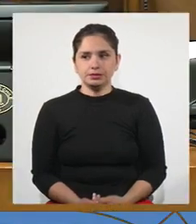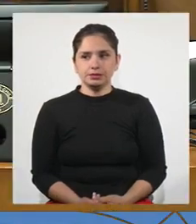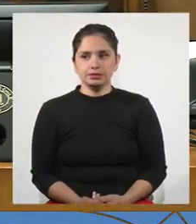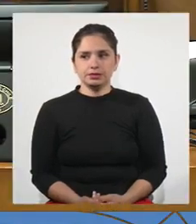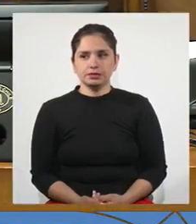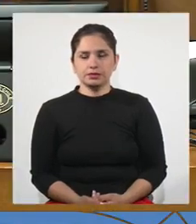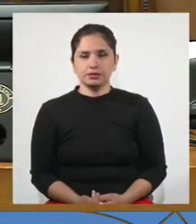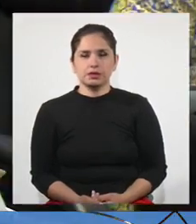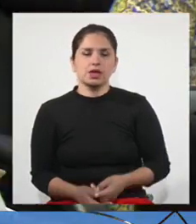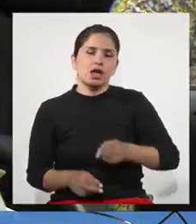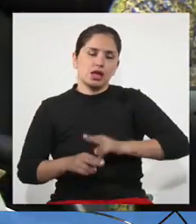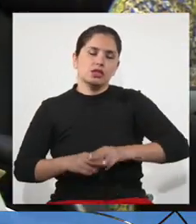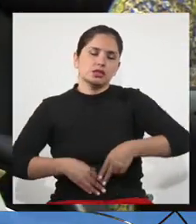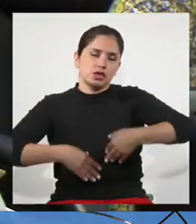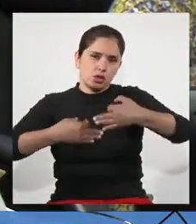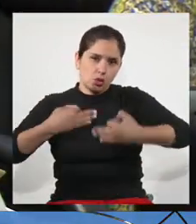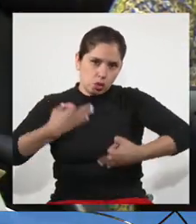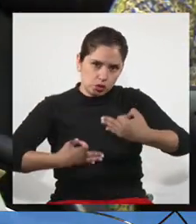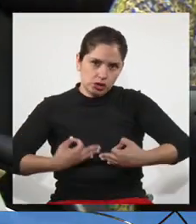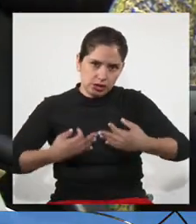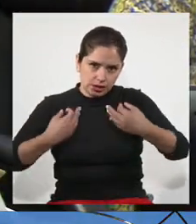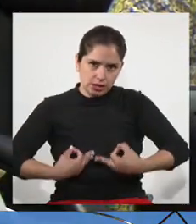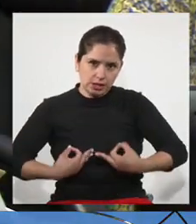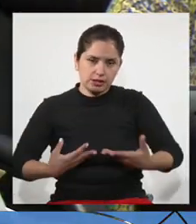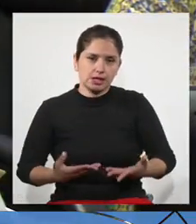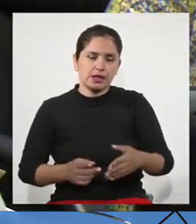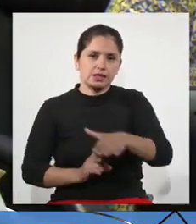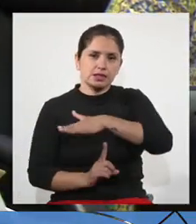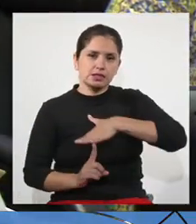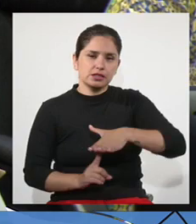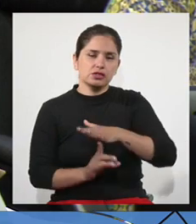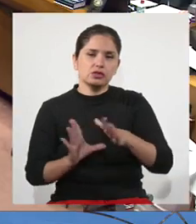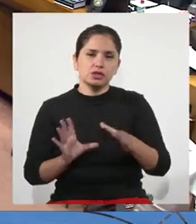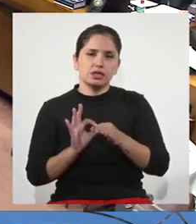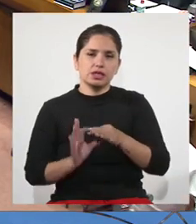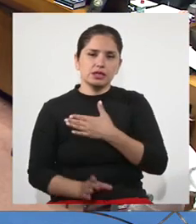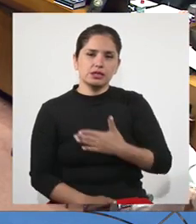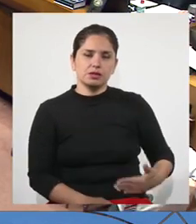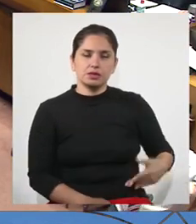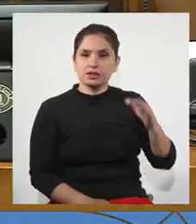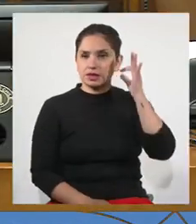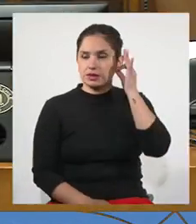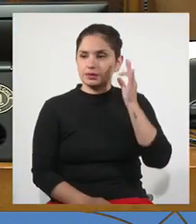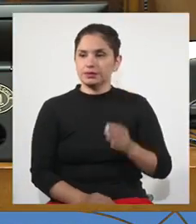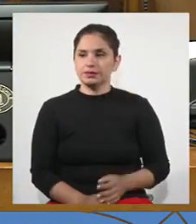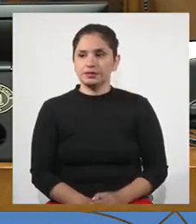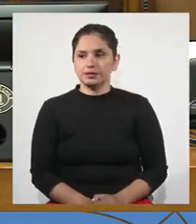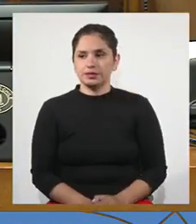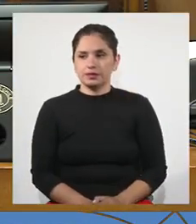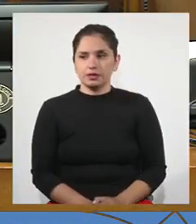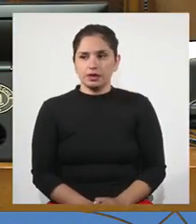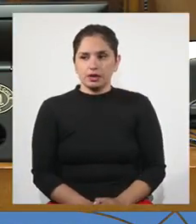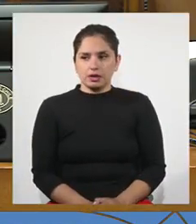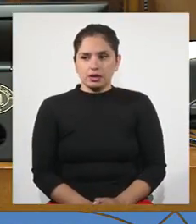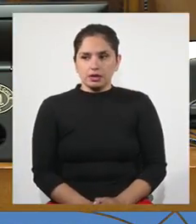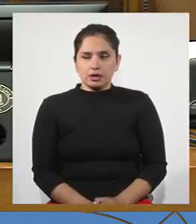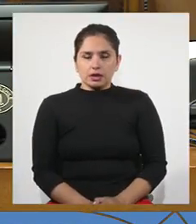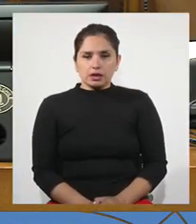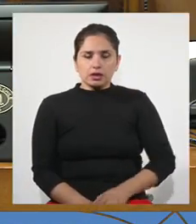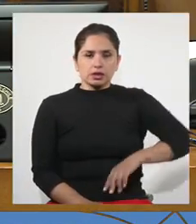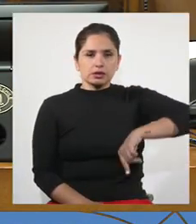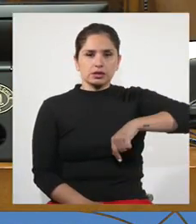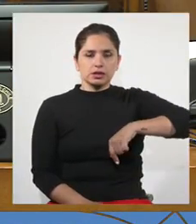al menos hacer justicia con respecto a esta situación. Muchas gracias, presidente. Gracias, senador Durana. Y la